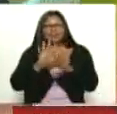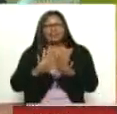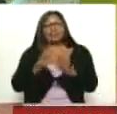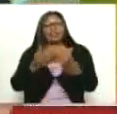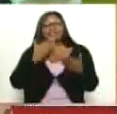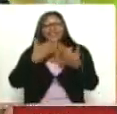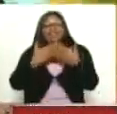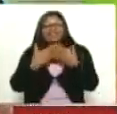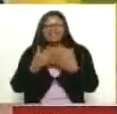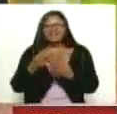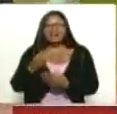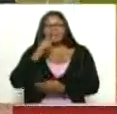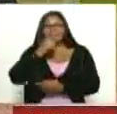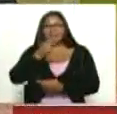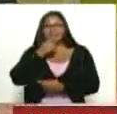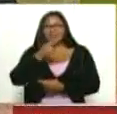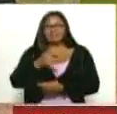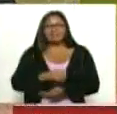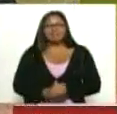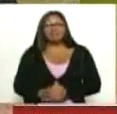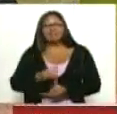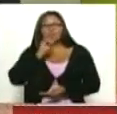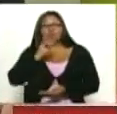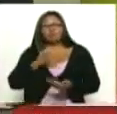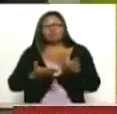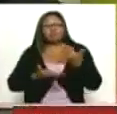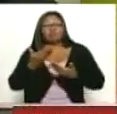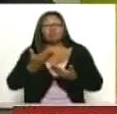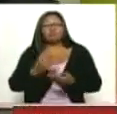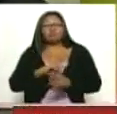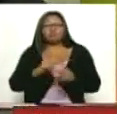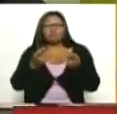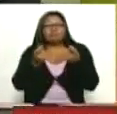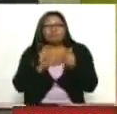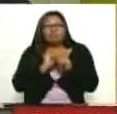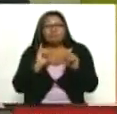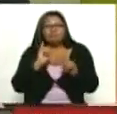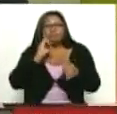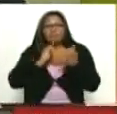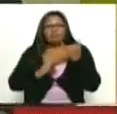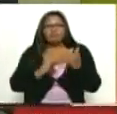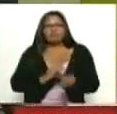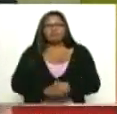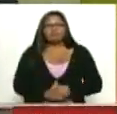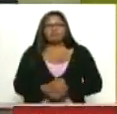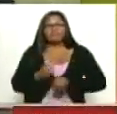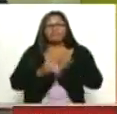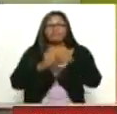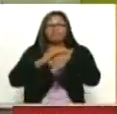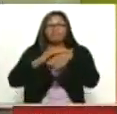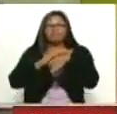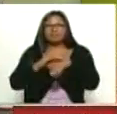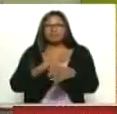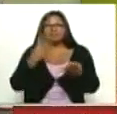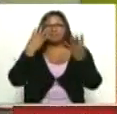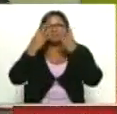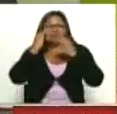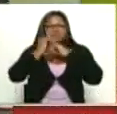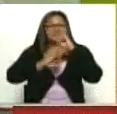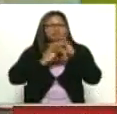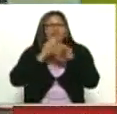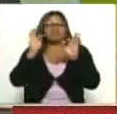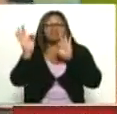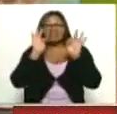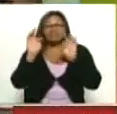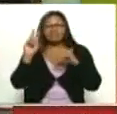María Jiménez, bueno, trayendo esta información importante de las bricomiles. Mire, casi ya es para cerrar, viceministra, este mensaje. Festival Internacional de Teatro,